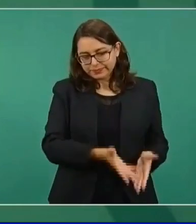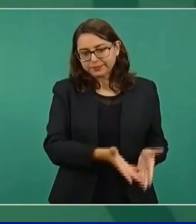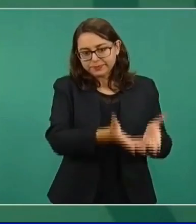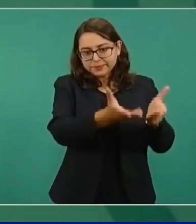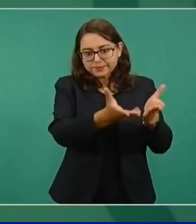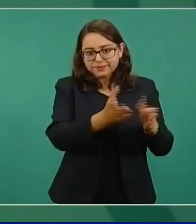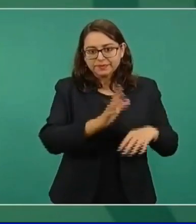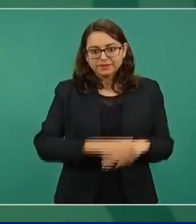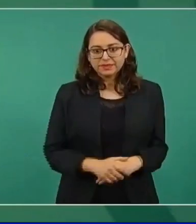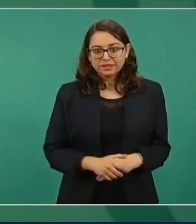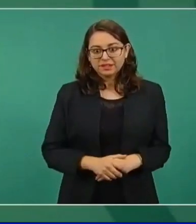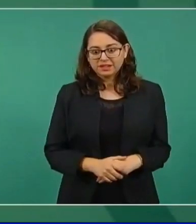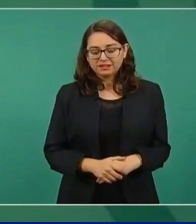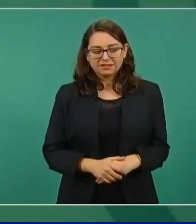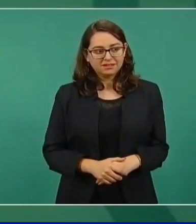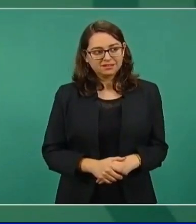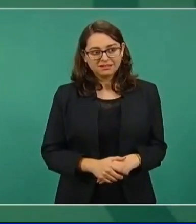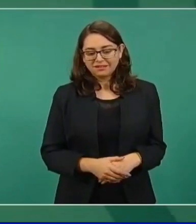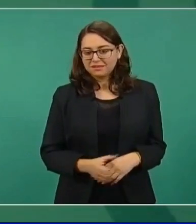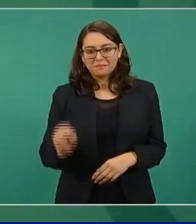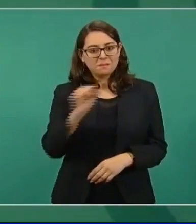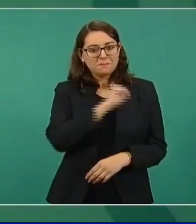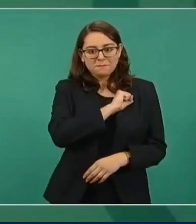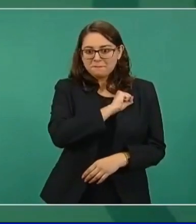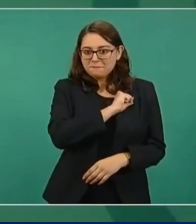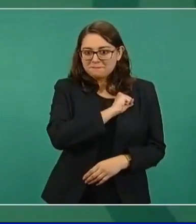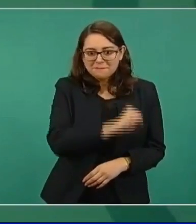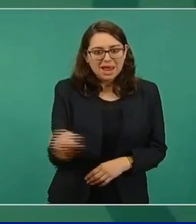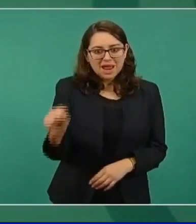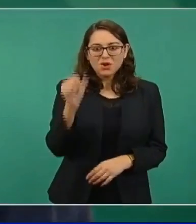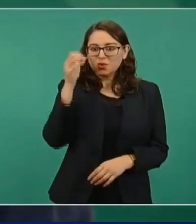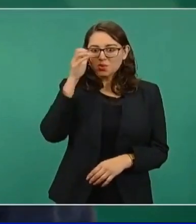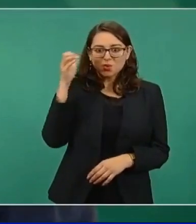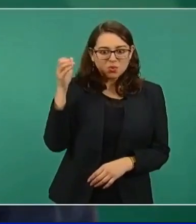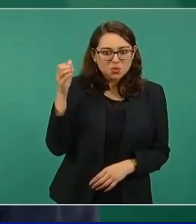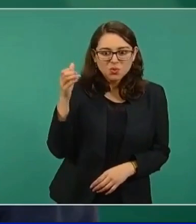Eso es rapiña, es pillaje,